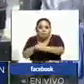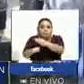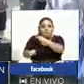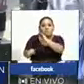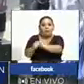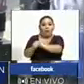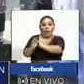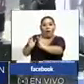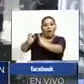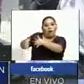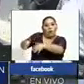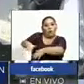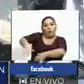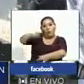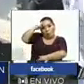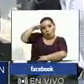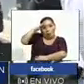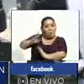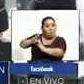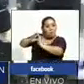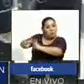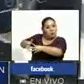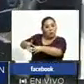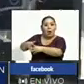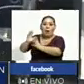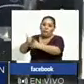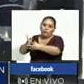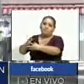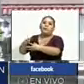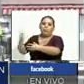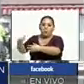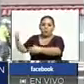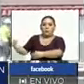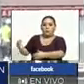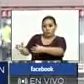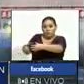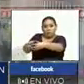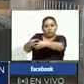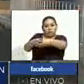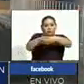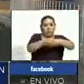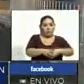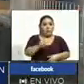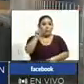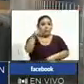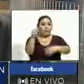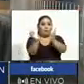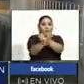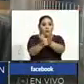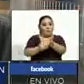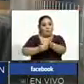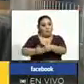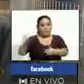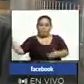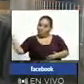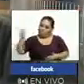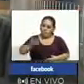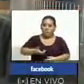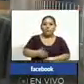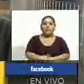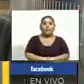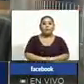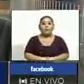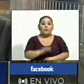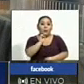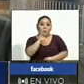fueron abandonados en Tapachula, México, en los últimos días. Un plan de retorno que arrancará el próximo 1 de mayo, según lo confirmaban las autoridades